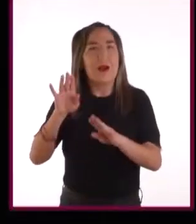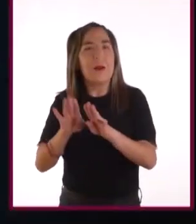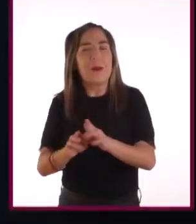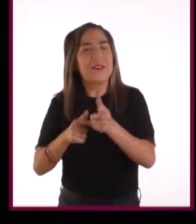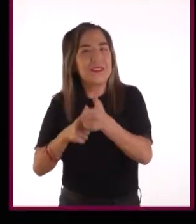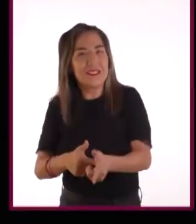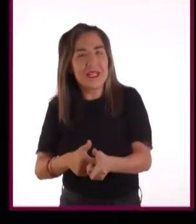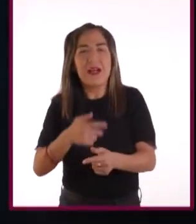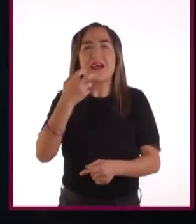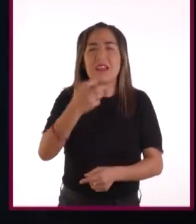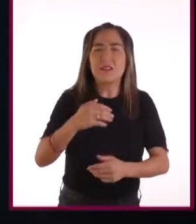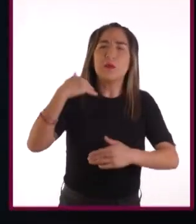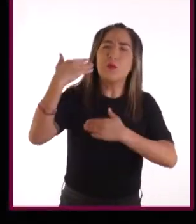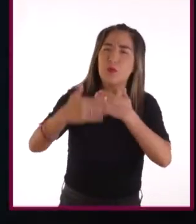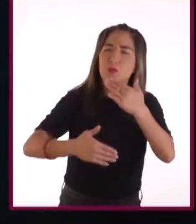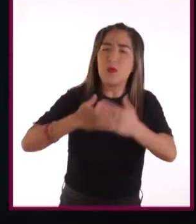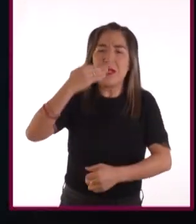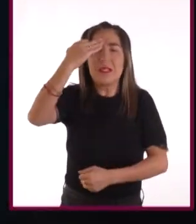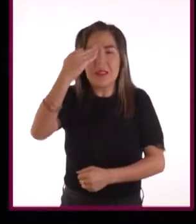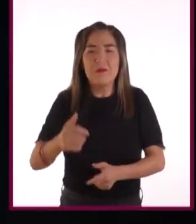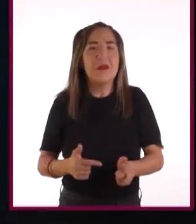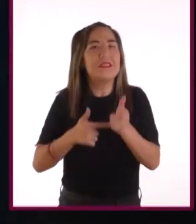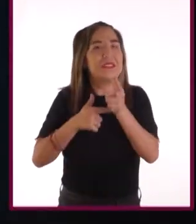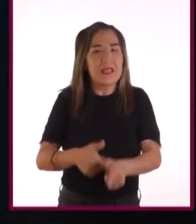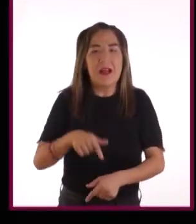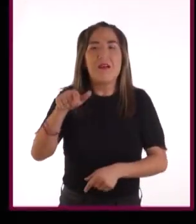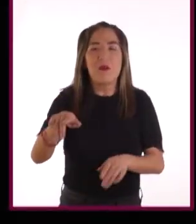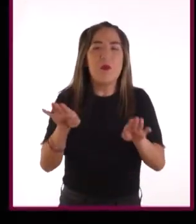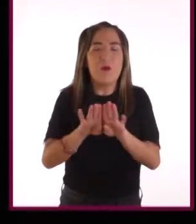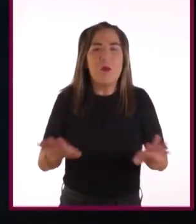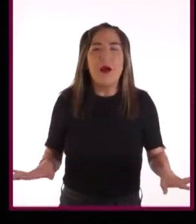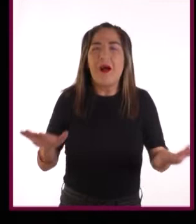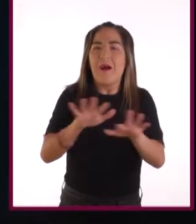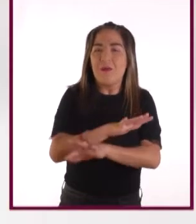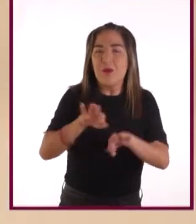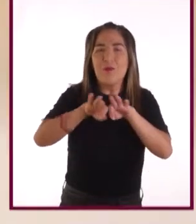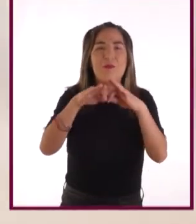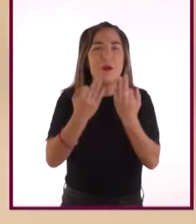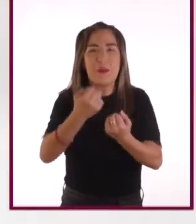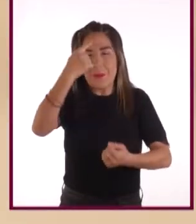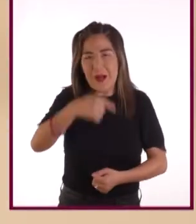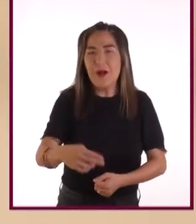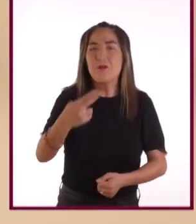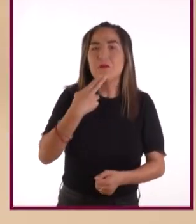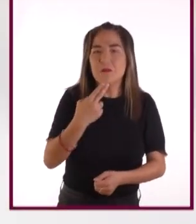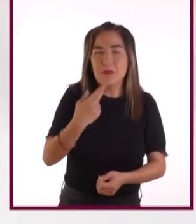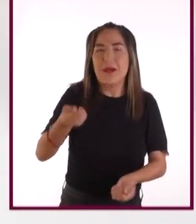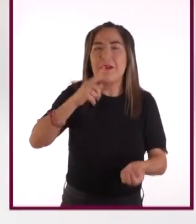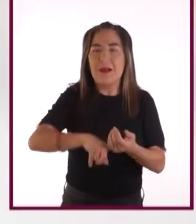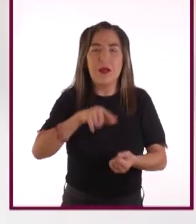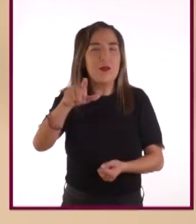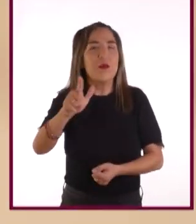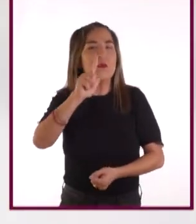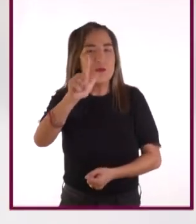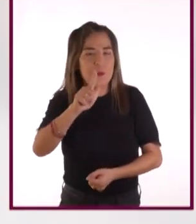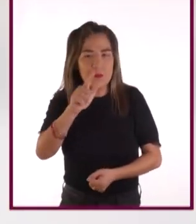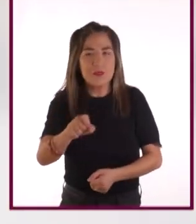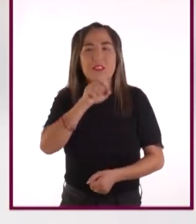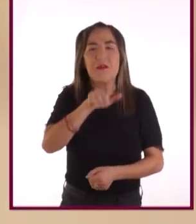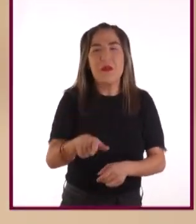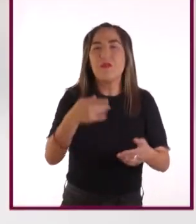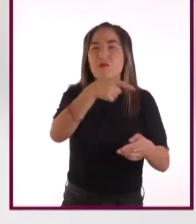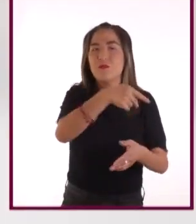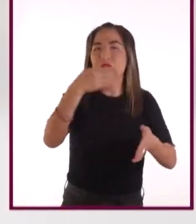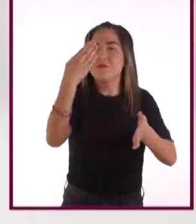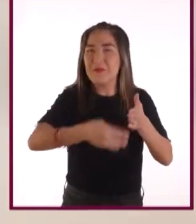embargo, con el tiempo, este código ha prevalecido y se han adoptado otras maneras de uso, como a través de la luz o